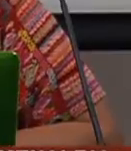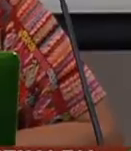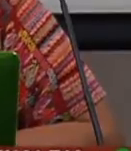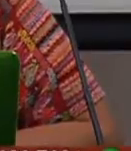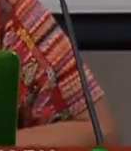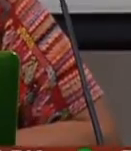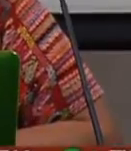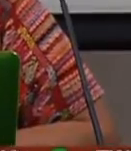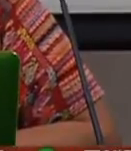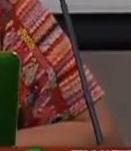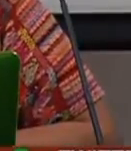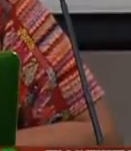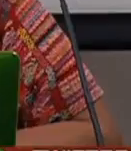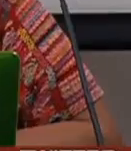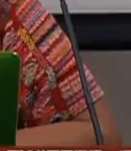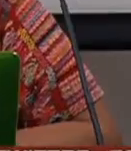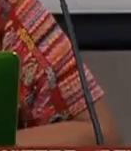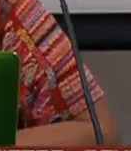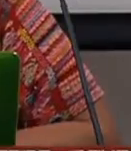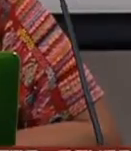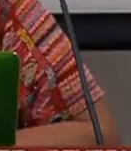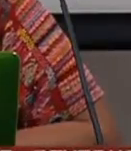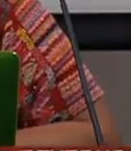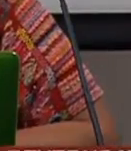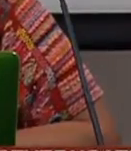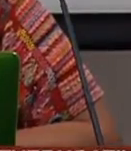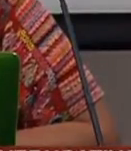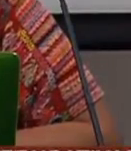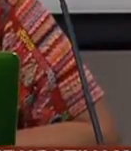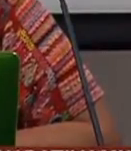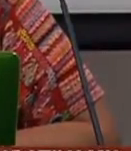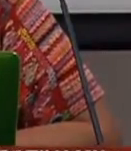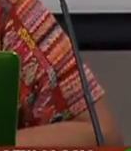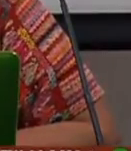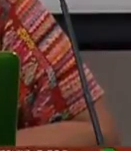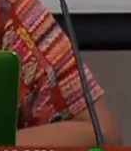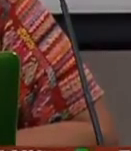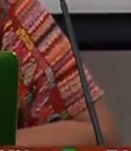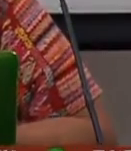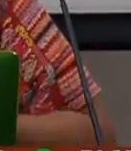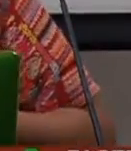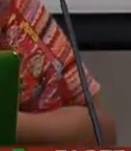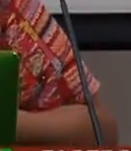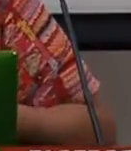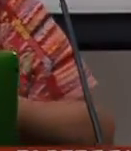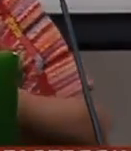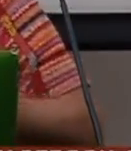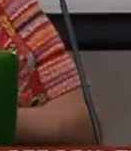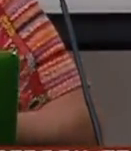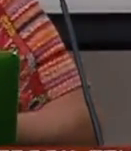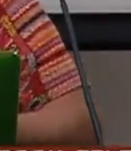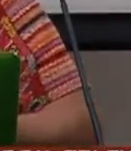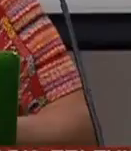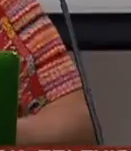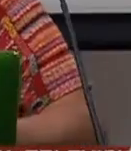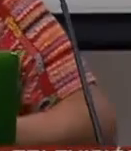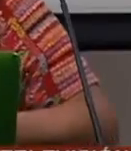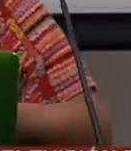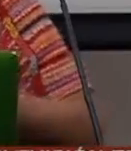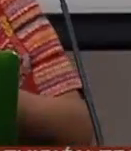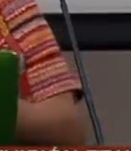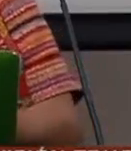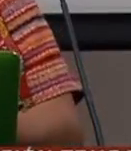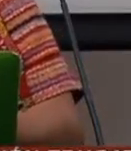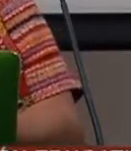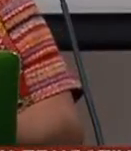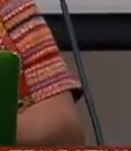Las víctimas tienen que jugar un papel de primer orden. Y cómo el impacto social va